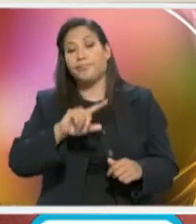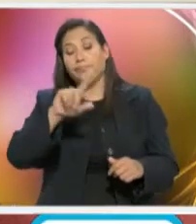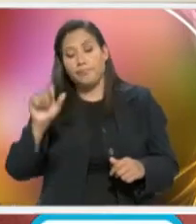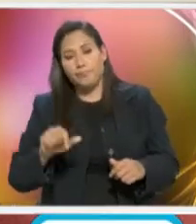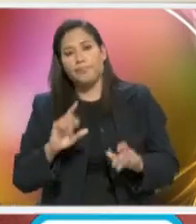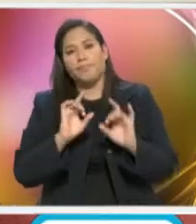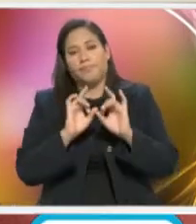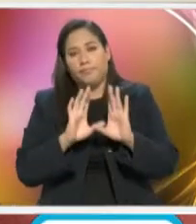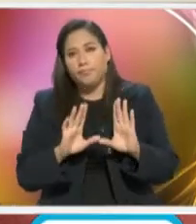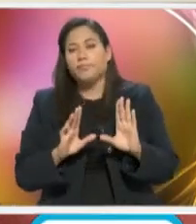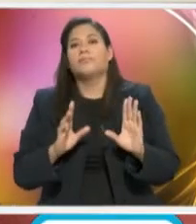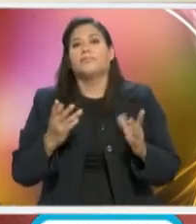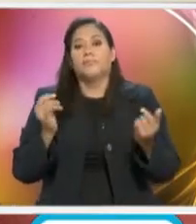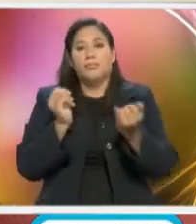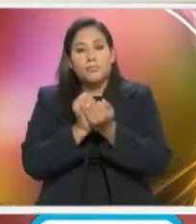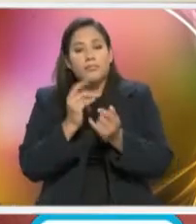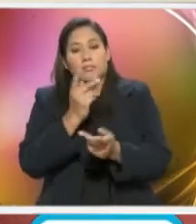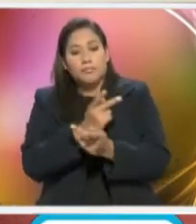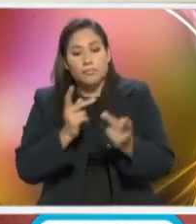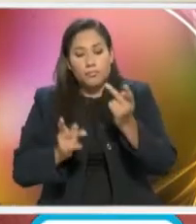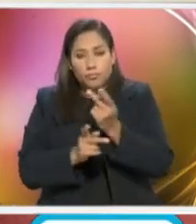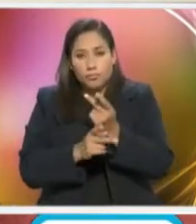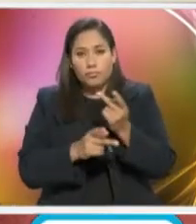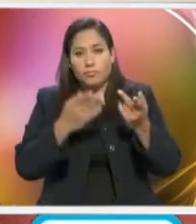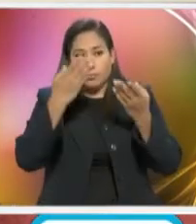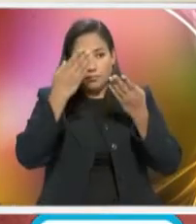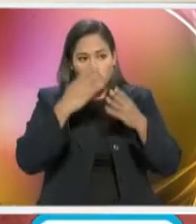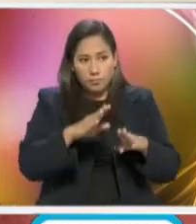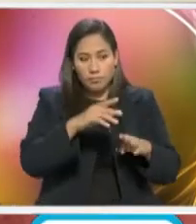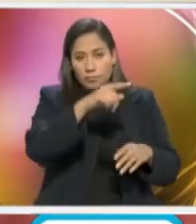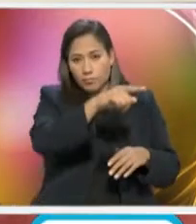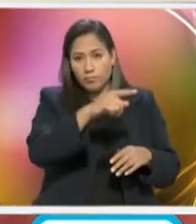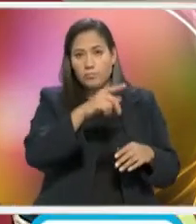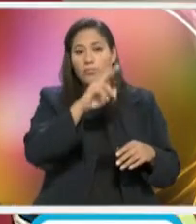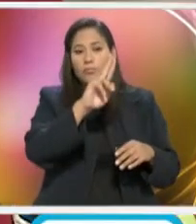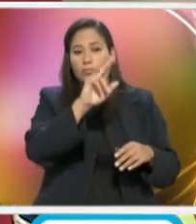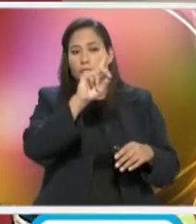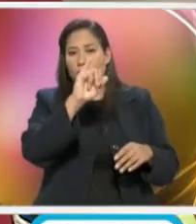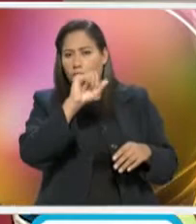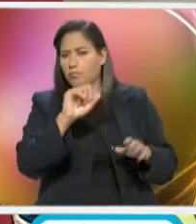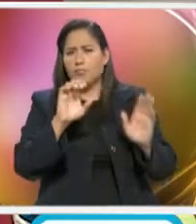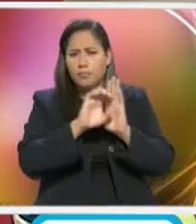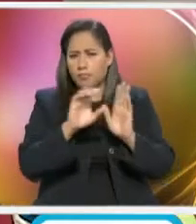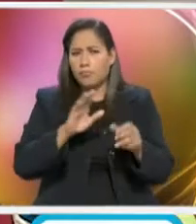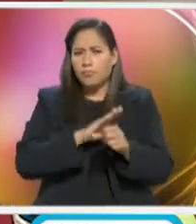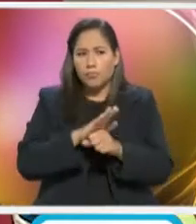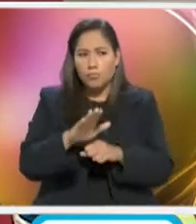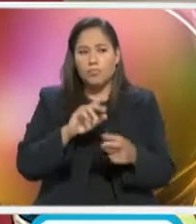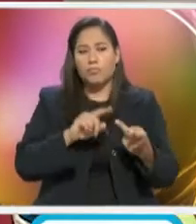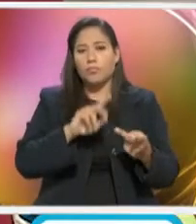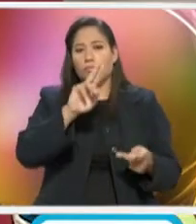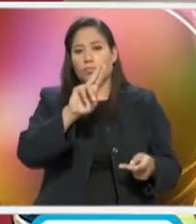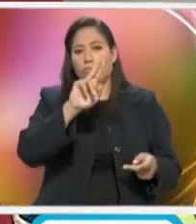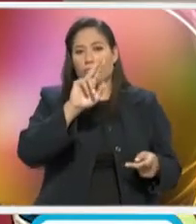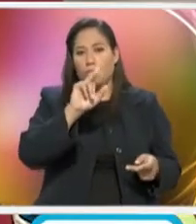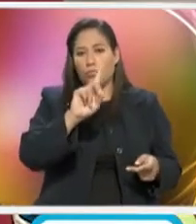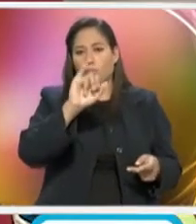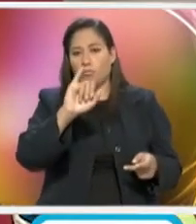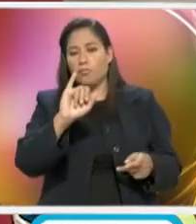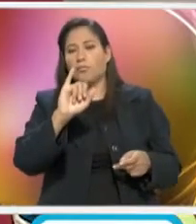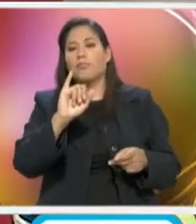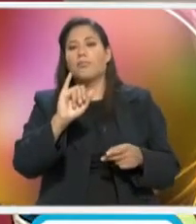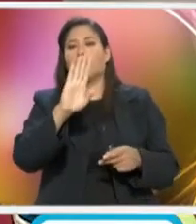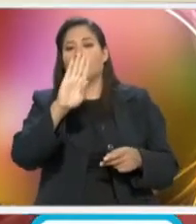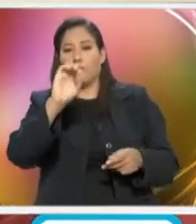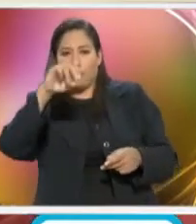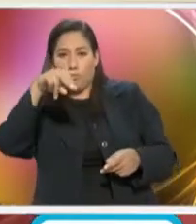surgen productos financieros en UDIs, ¿no? ¿Cómo cuáles? Por ejemplo, los UDIbonos. Por ejemplo,